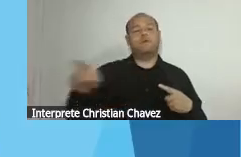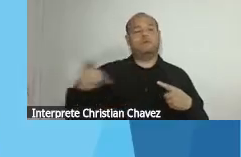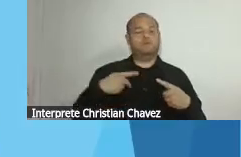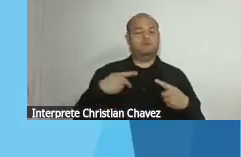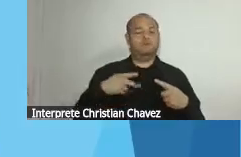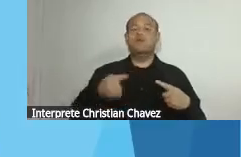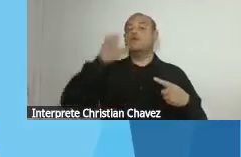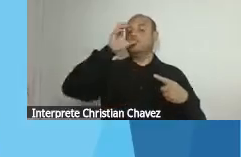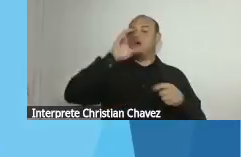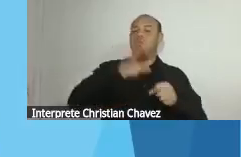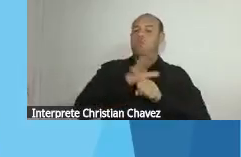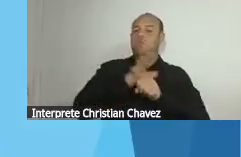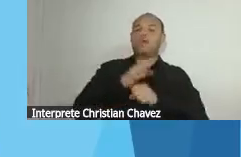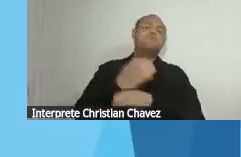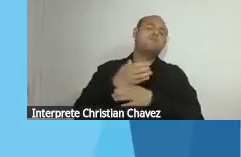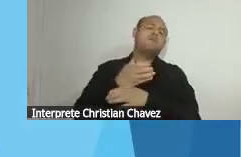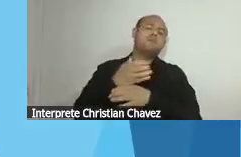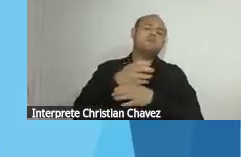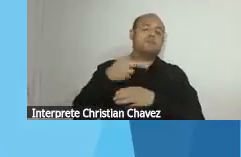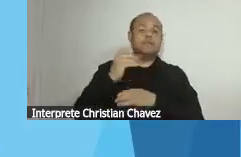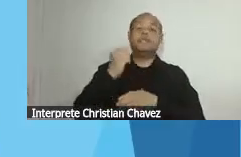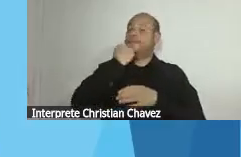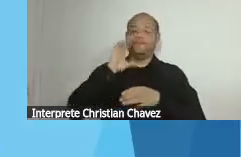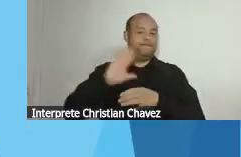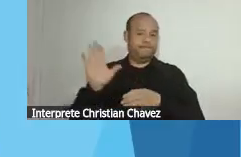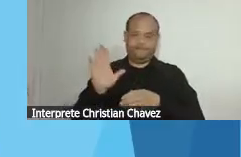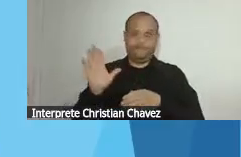un cafecito en la mañana sin azúcar.